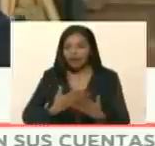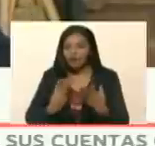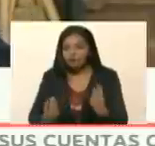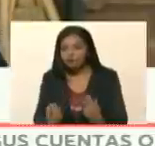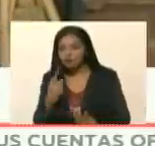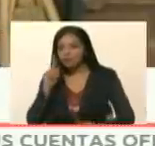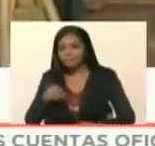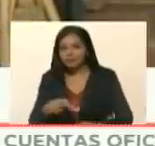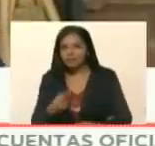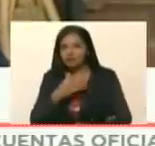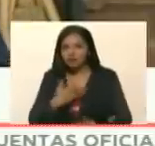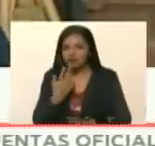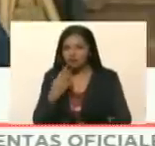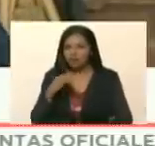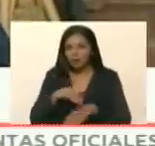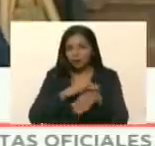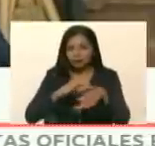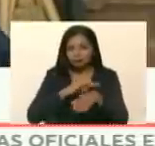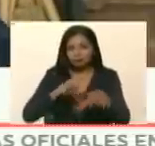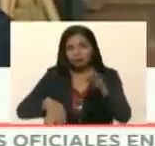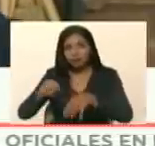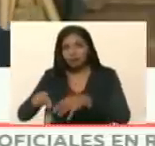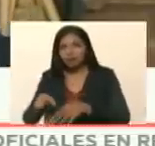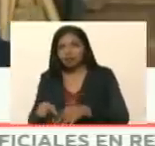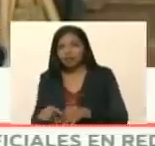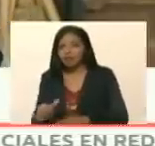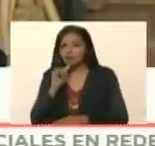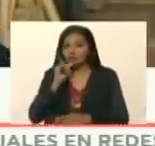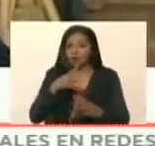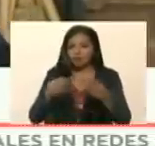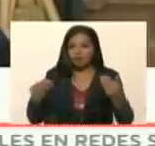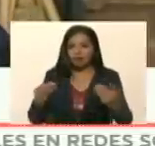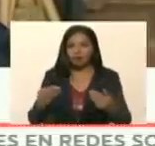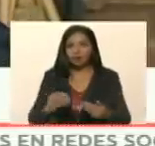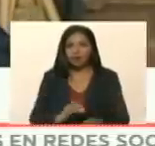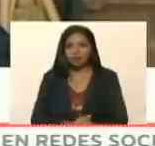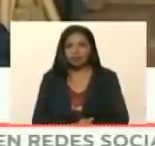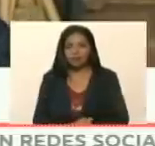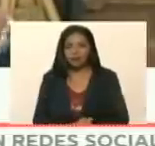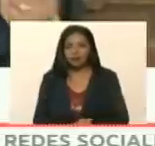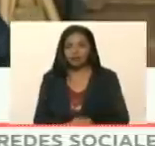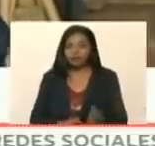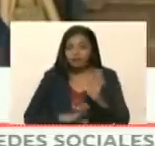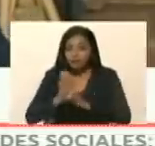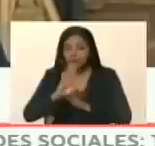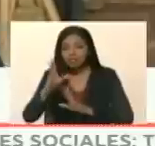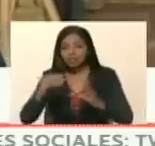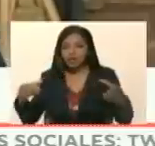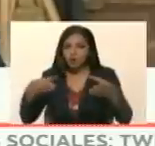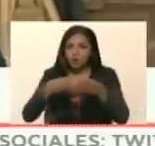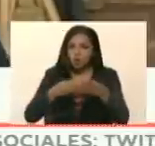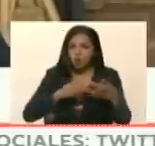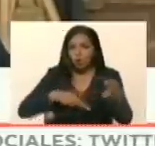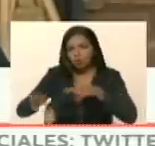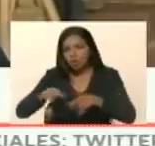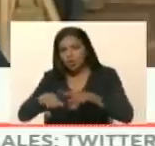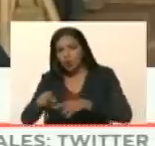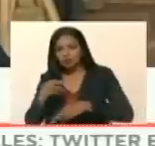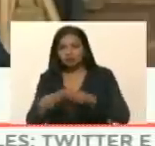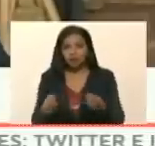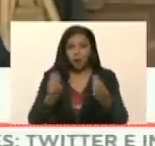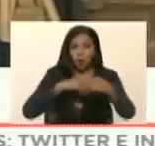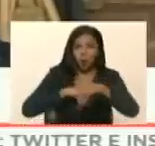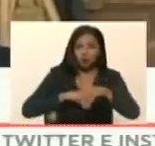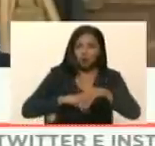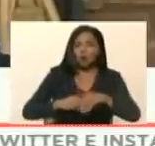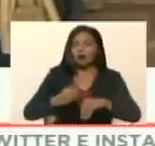Yo quisiera que nuestro ministro de Agricultura y Tierra informara a nuestro pueblo los avances de esa reunión de coordinación y los acuerdos